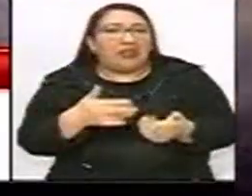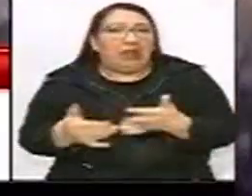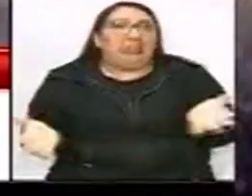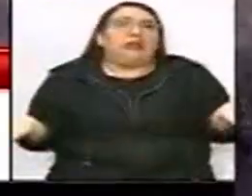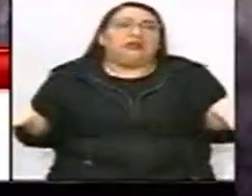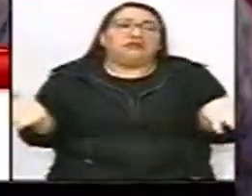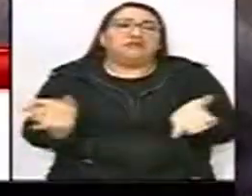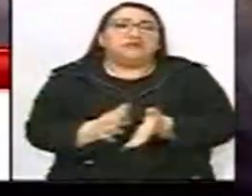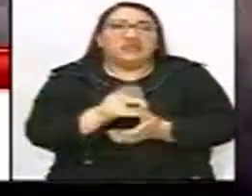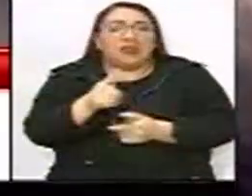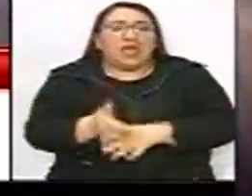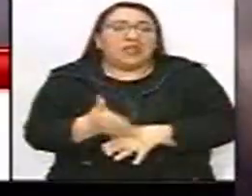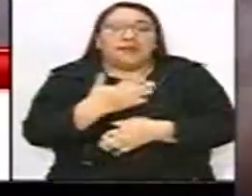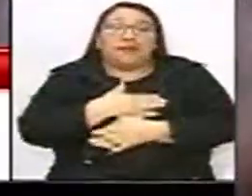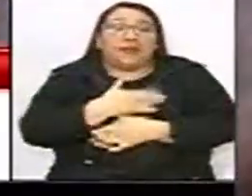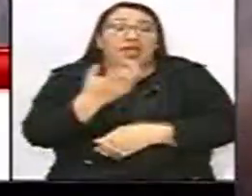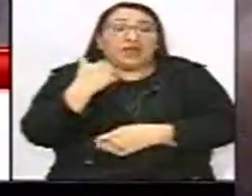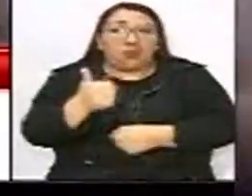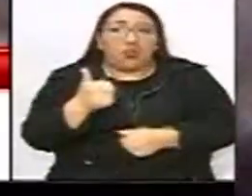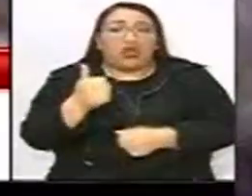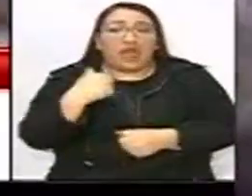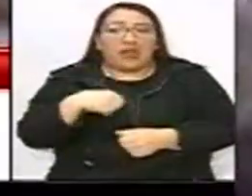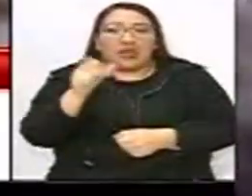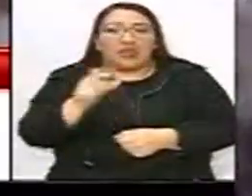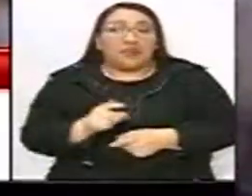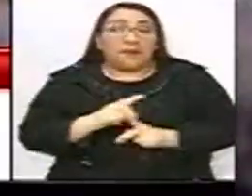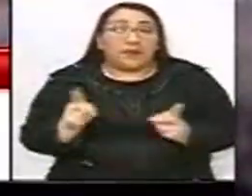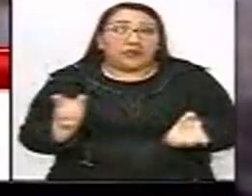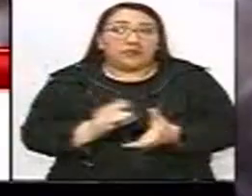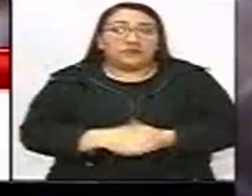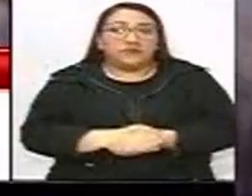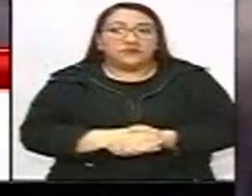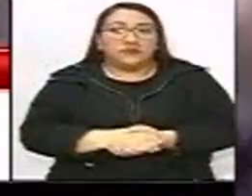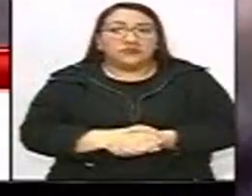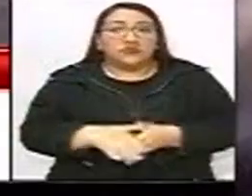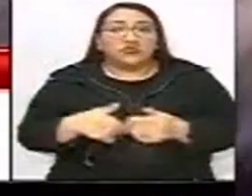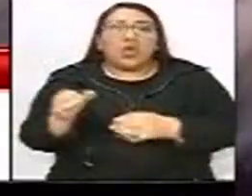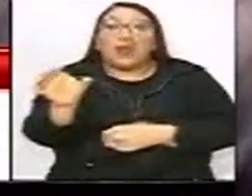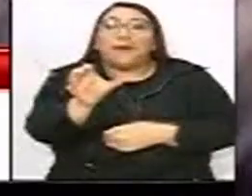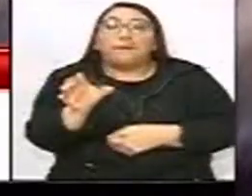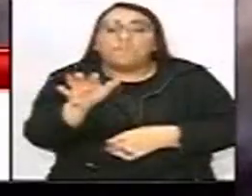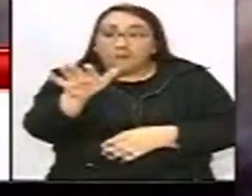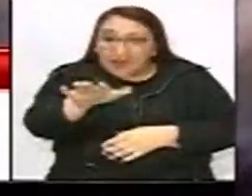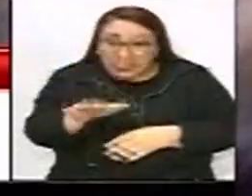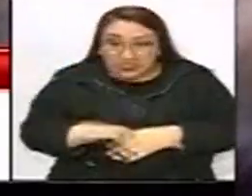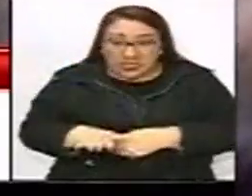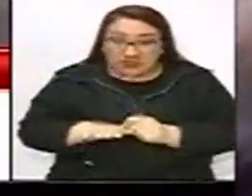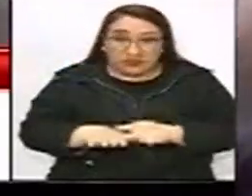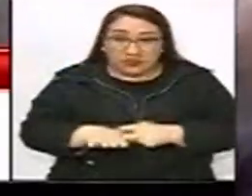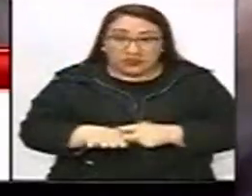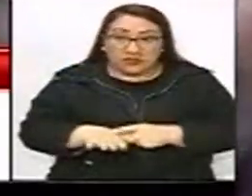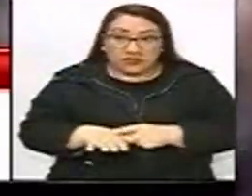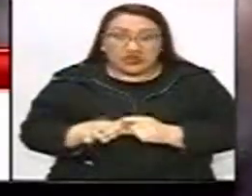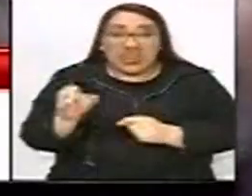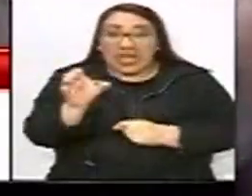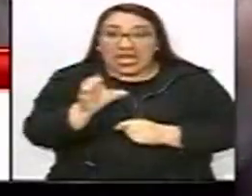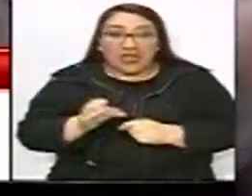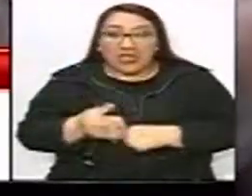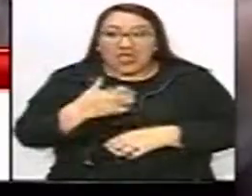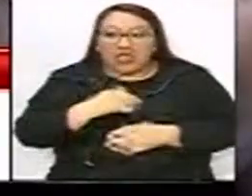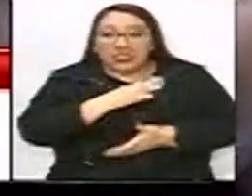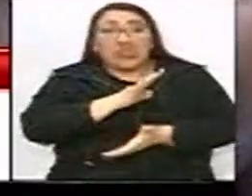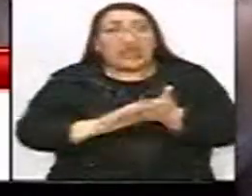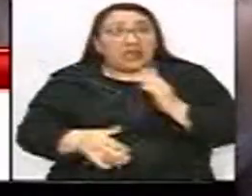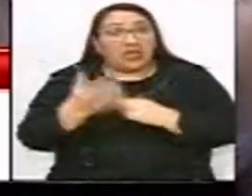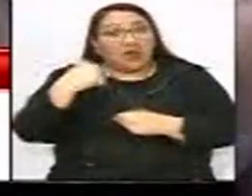caro. Pero es una pena. Pero las pistas, presidente, las pistas eran gratuitas